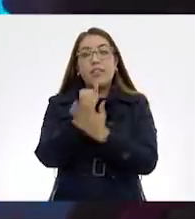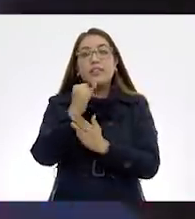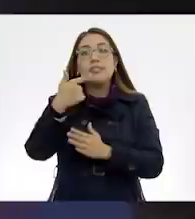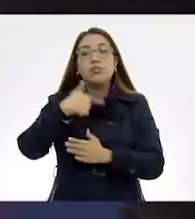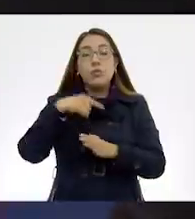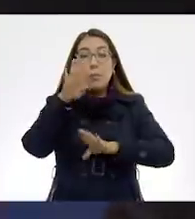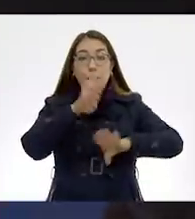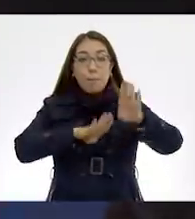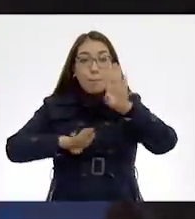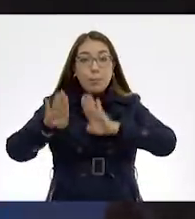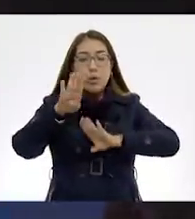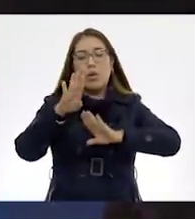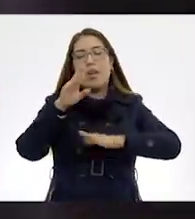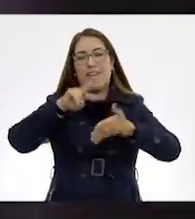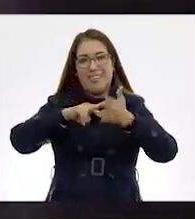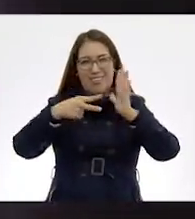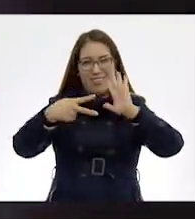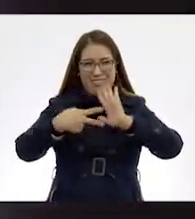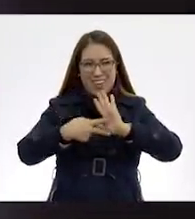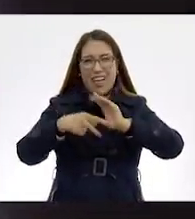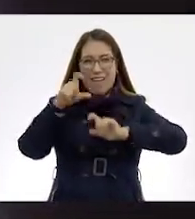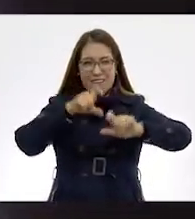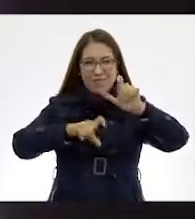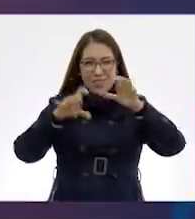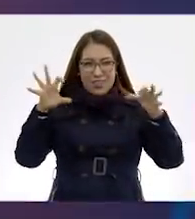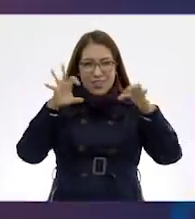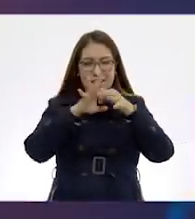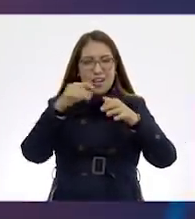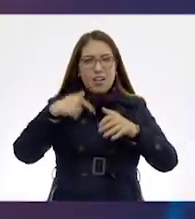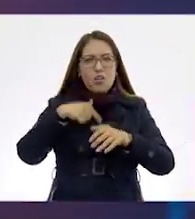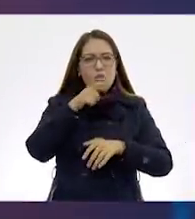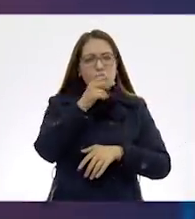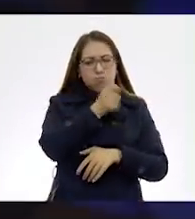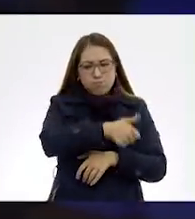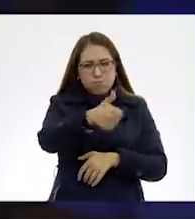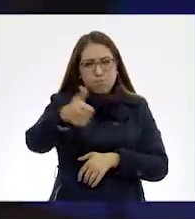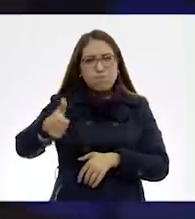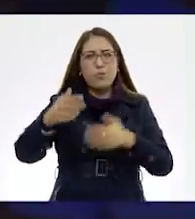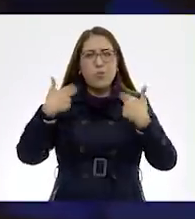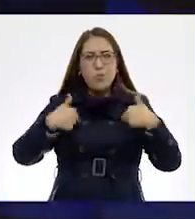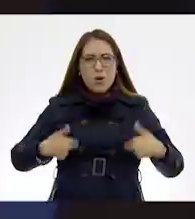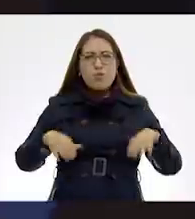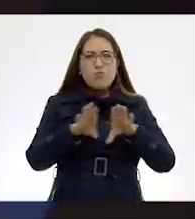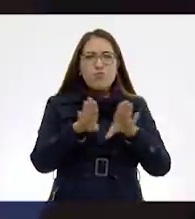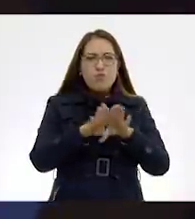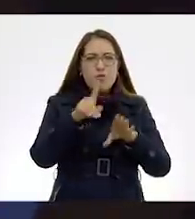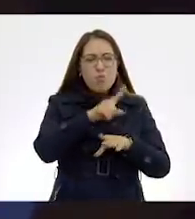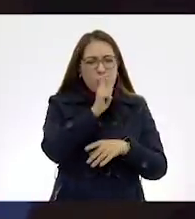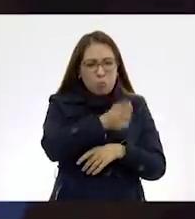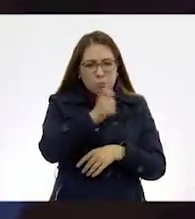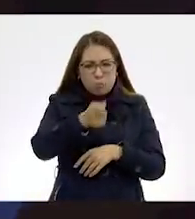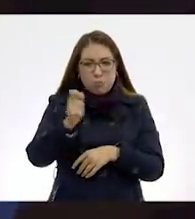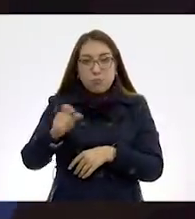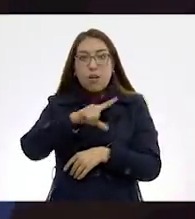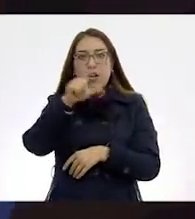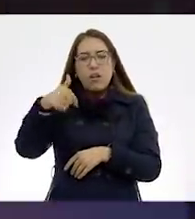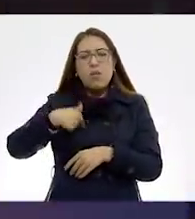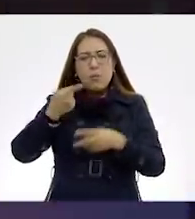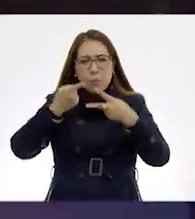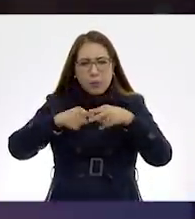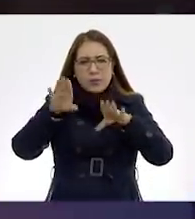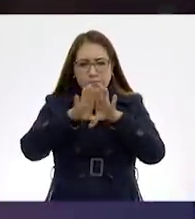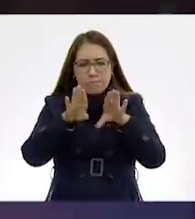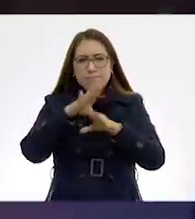ingeniería bioquímica porque me ayudó a entender cómo funcionaban los seres vivos, pero también empezó mi camino para descubrir soluciones que nadie más